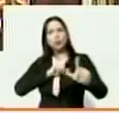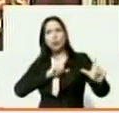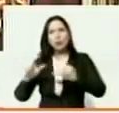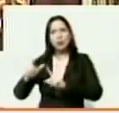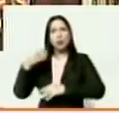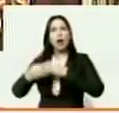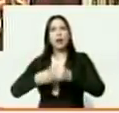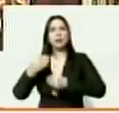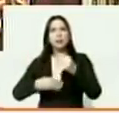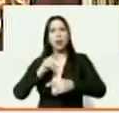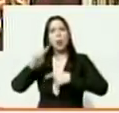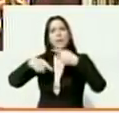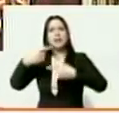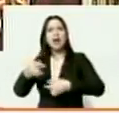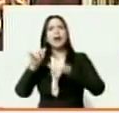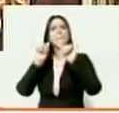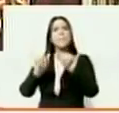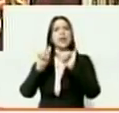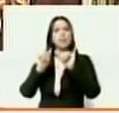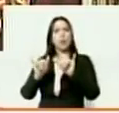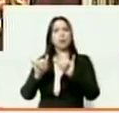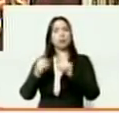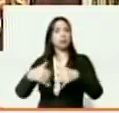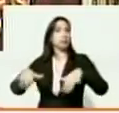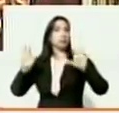hacerlo mañana mismo si es necesario.